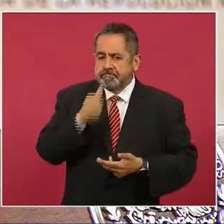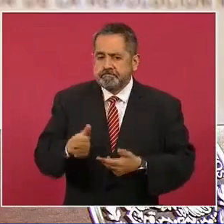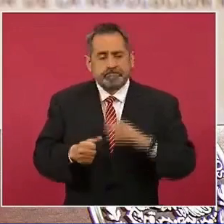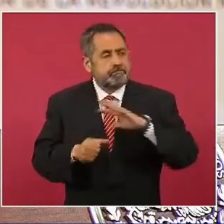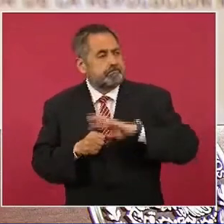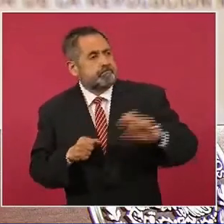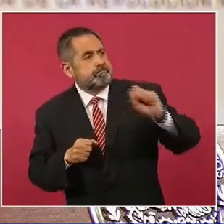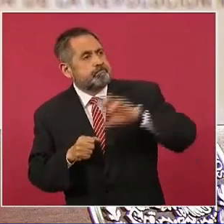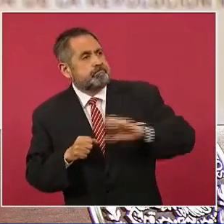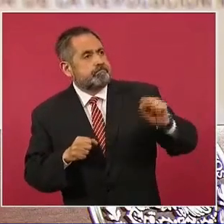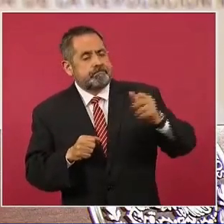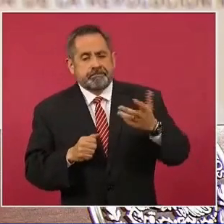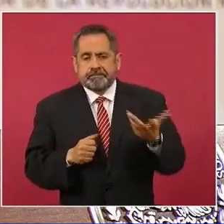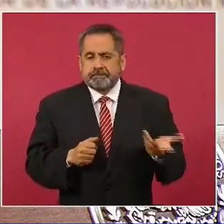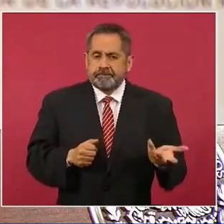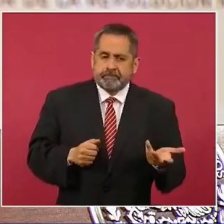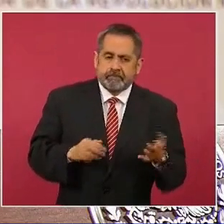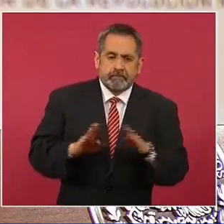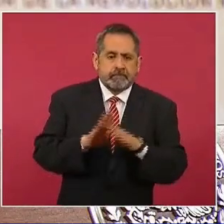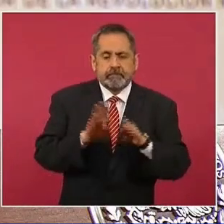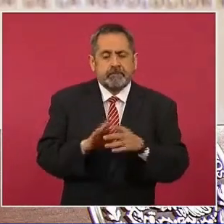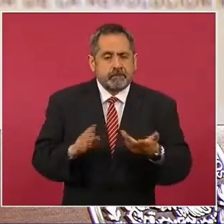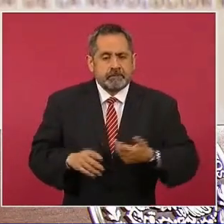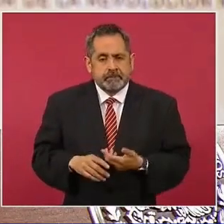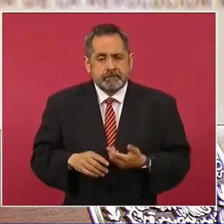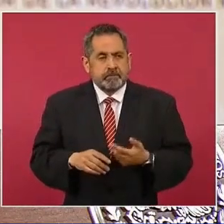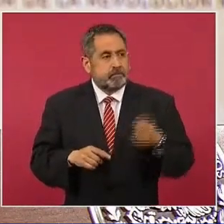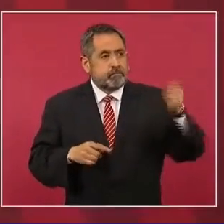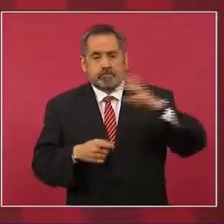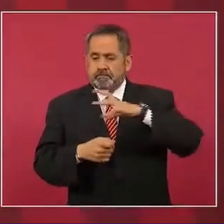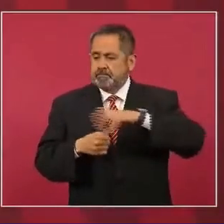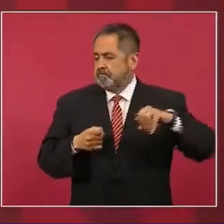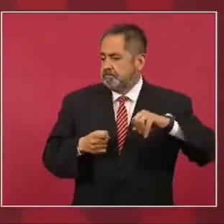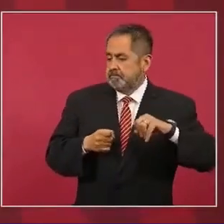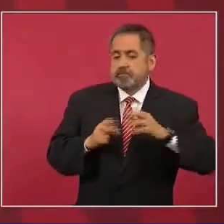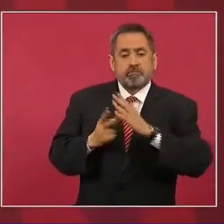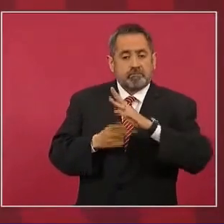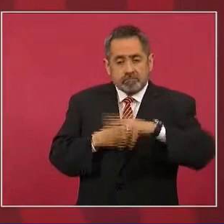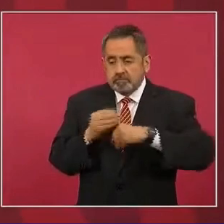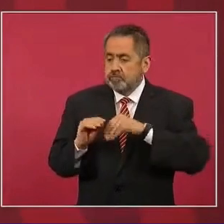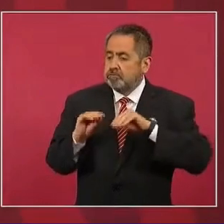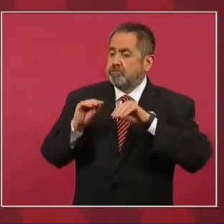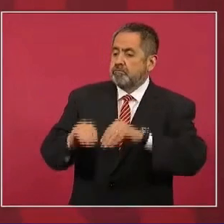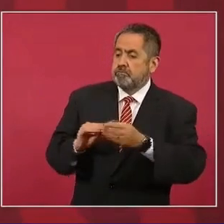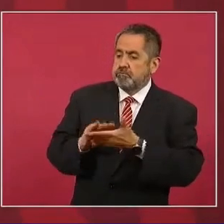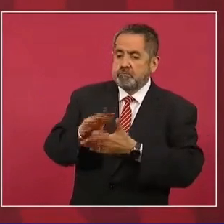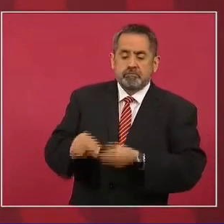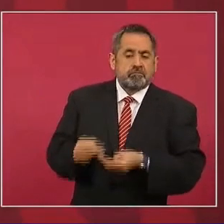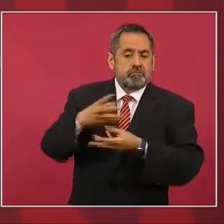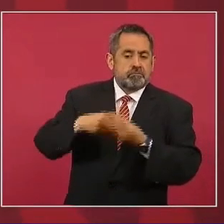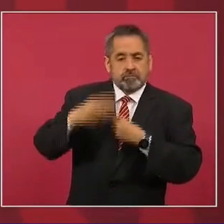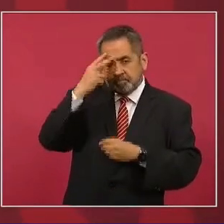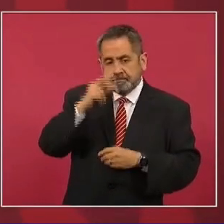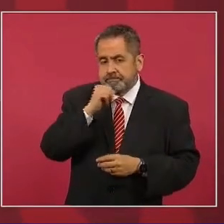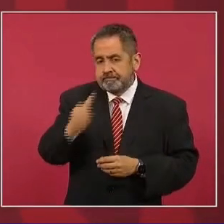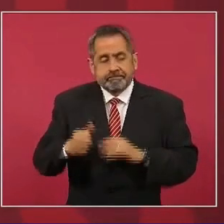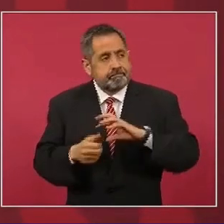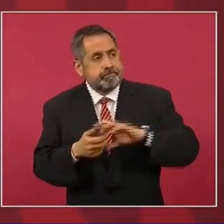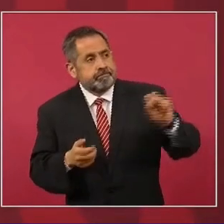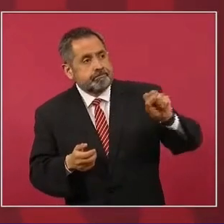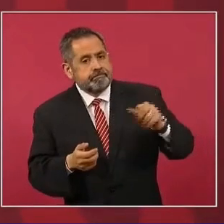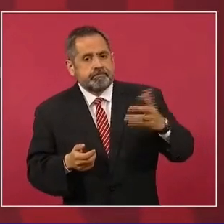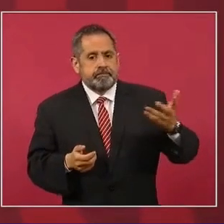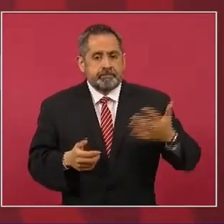se llevan las utilidades, no reinvierten en México las utilidades. Y